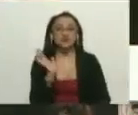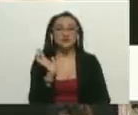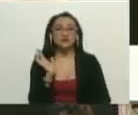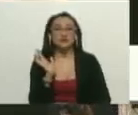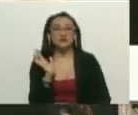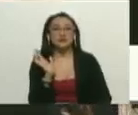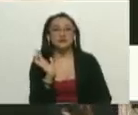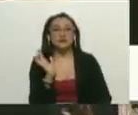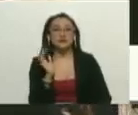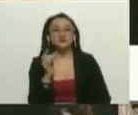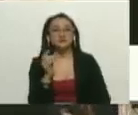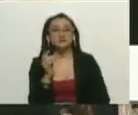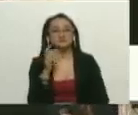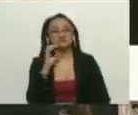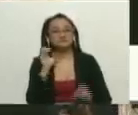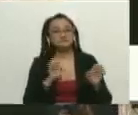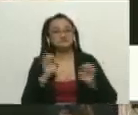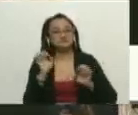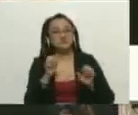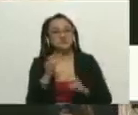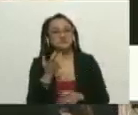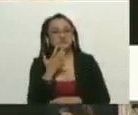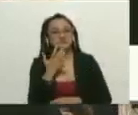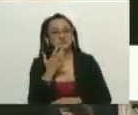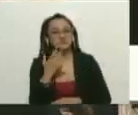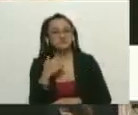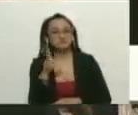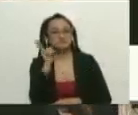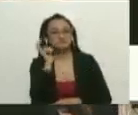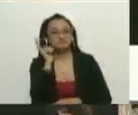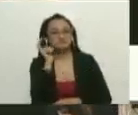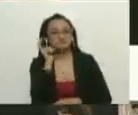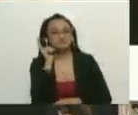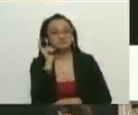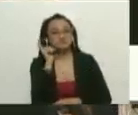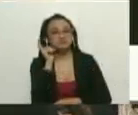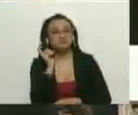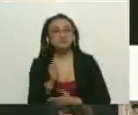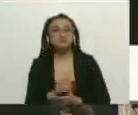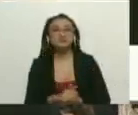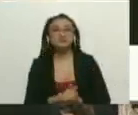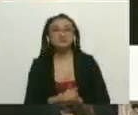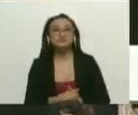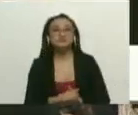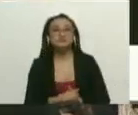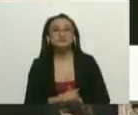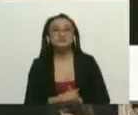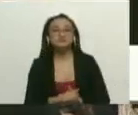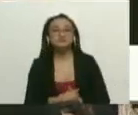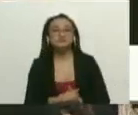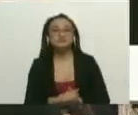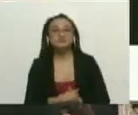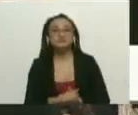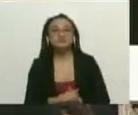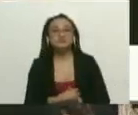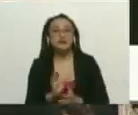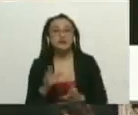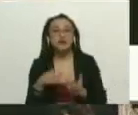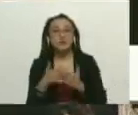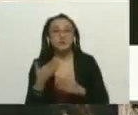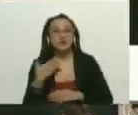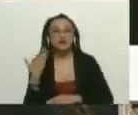miren qué análisis tan simple, oído lo que voy a decir, sería, bueno, para que nos quiten las